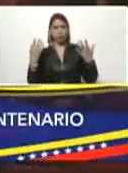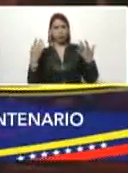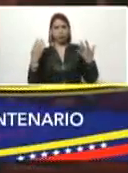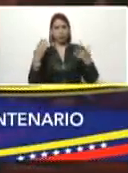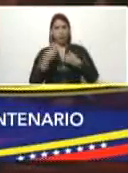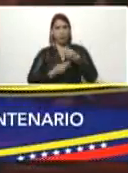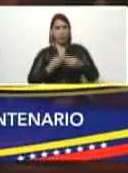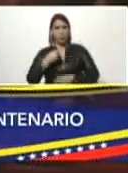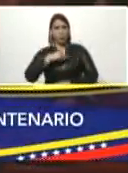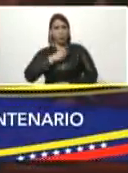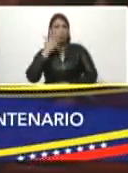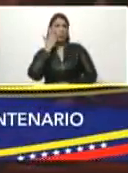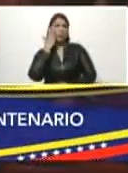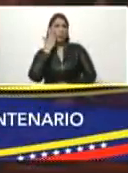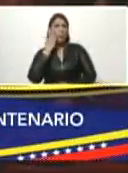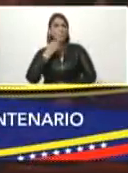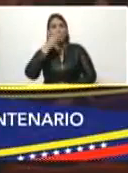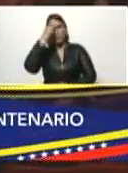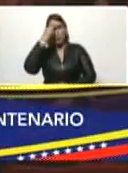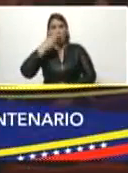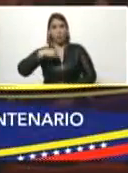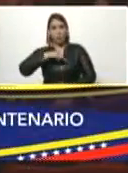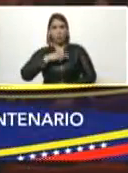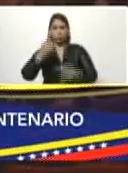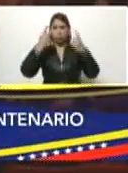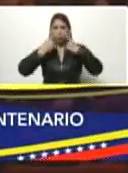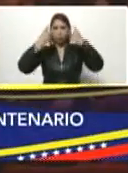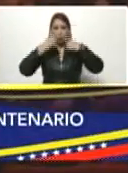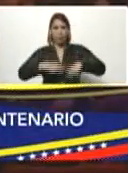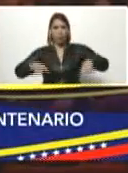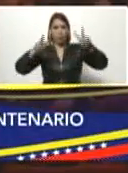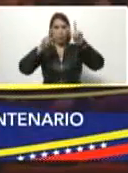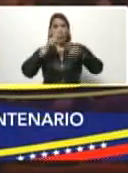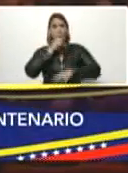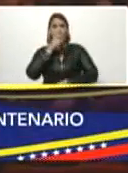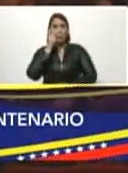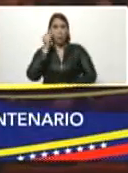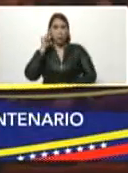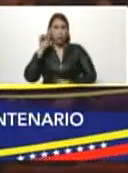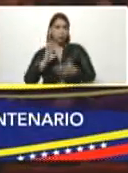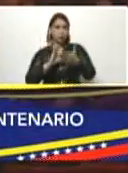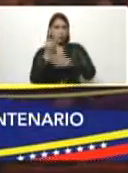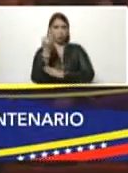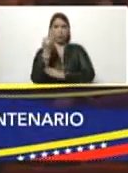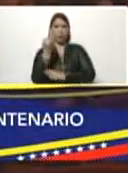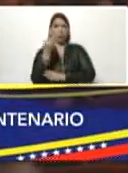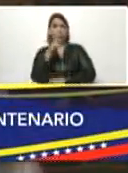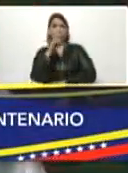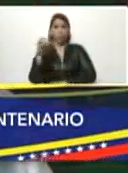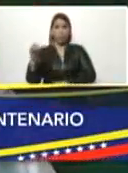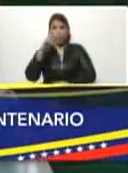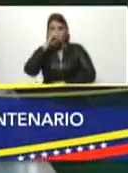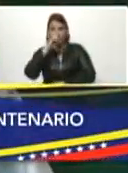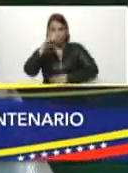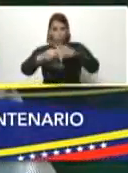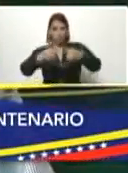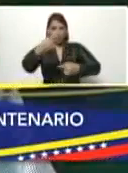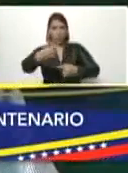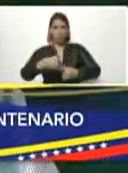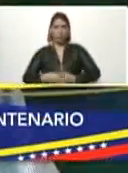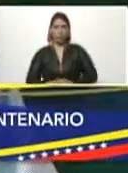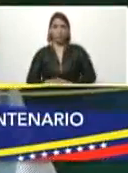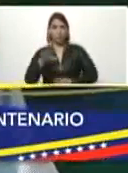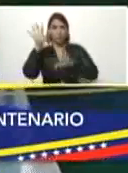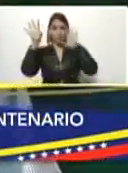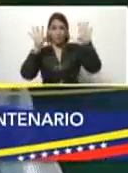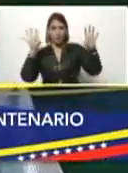y nuestros padres fundadores, nuestras abuelas y nuestros abuelos fundadores. Porque 200 años después, las